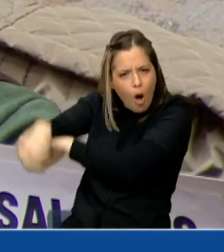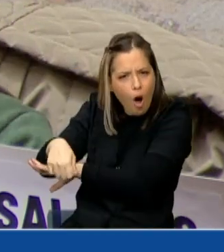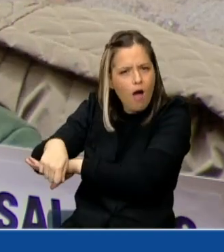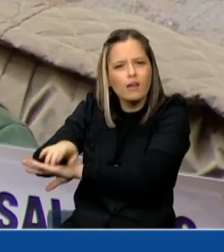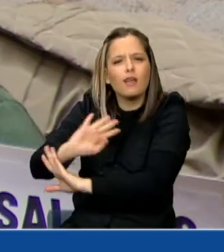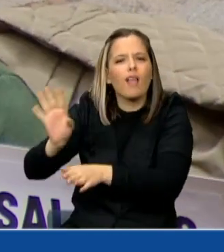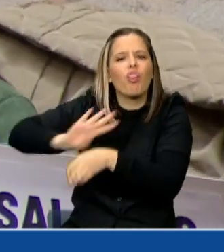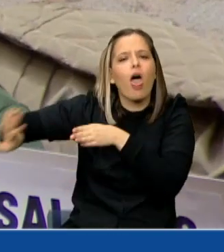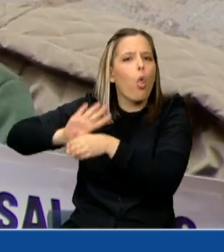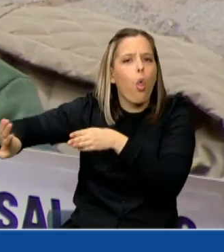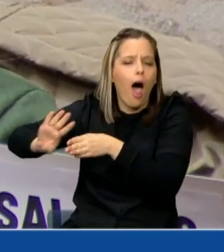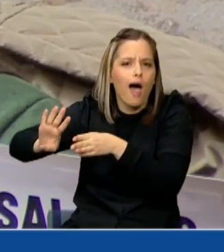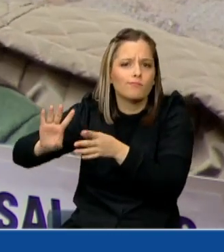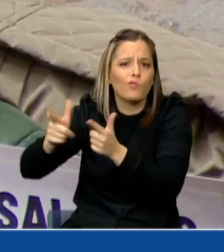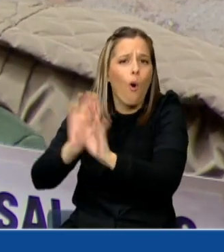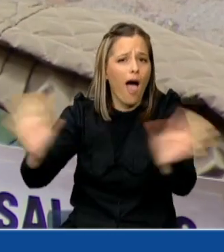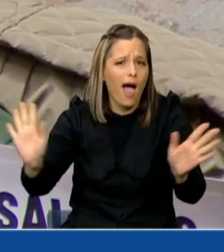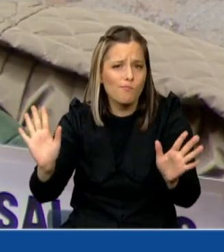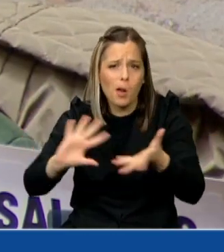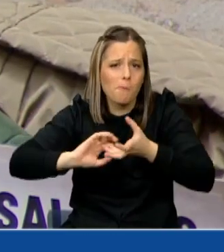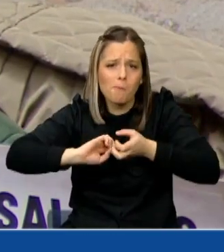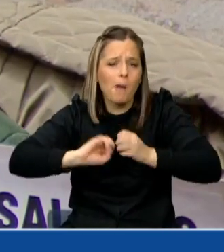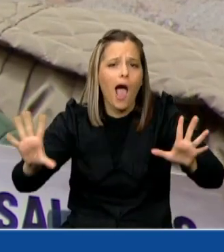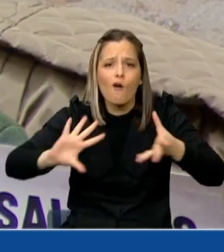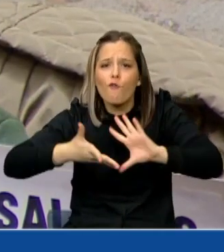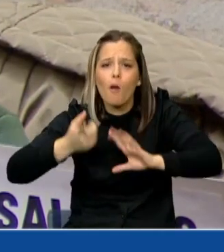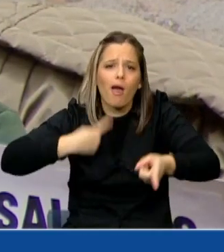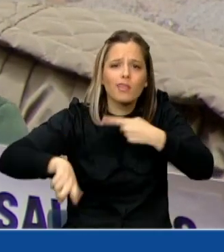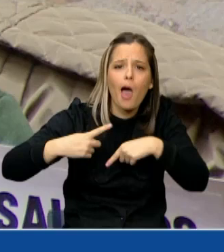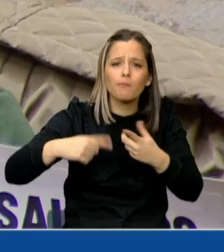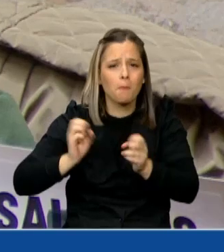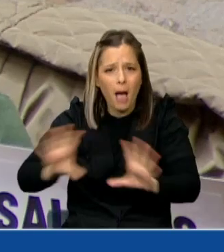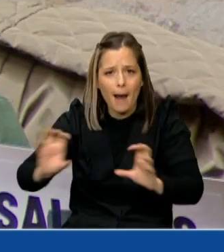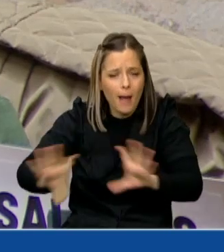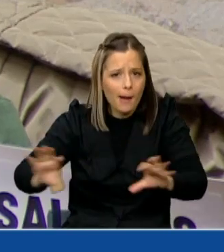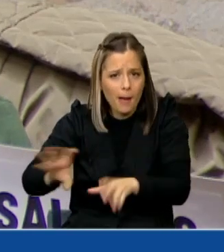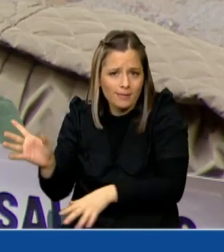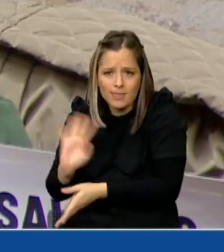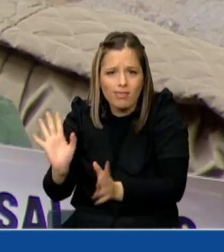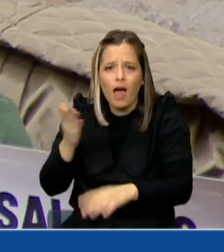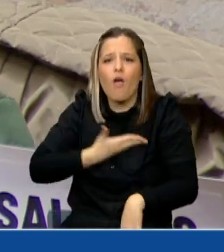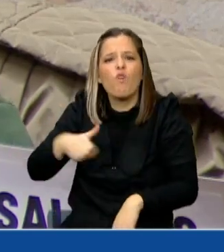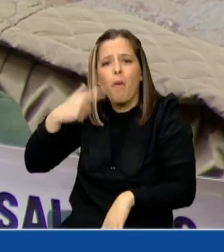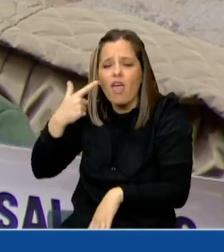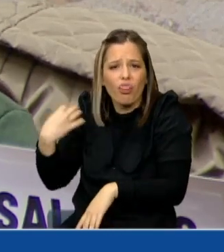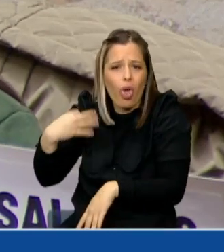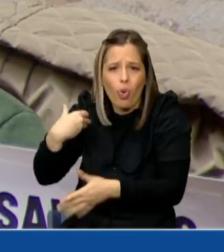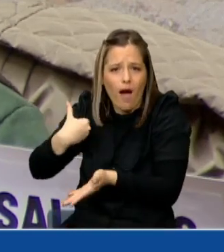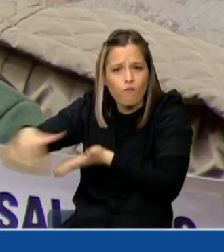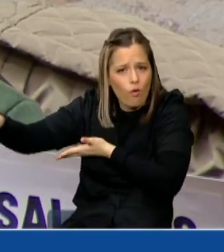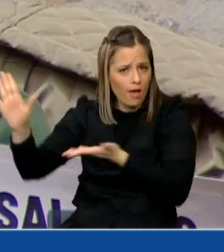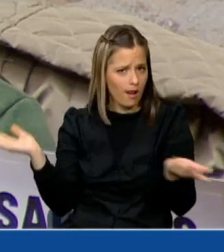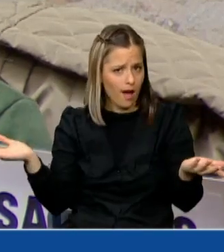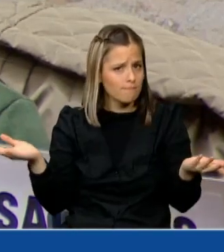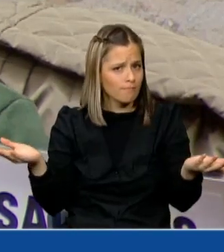de terminar con este saqueo de los recursos nacionales? Bueno, está claro